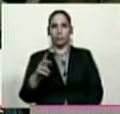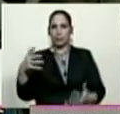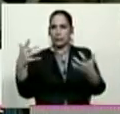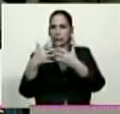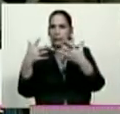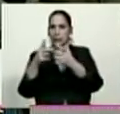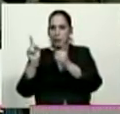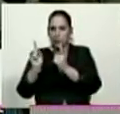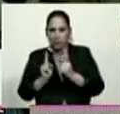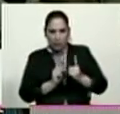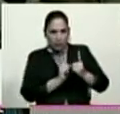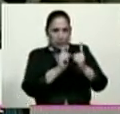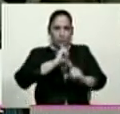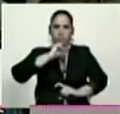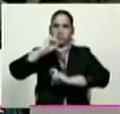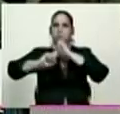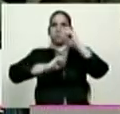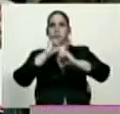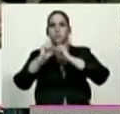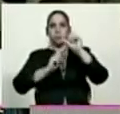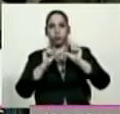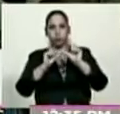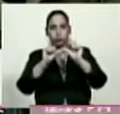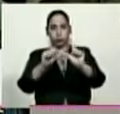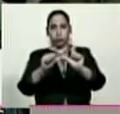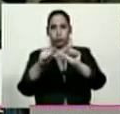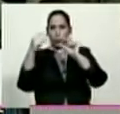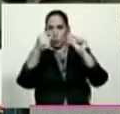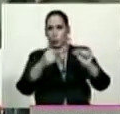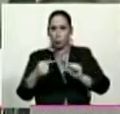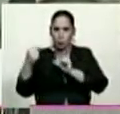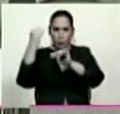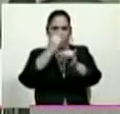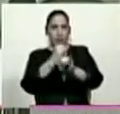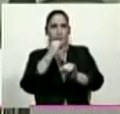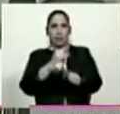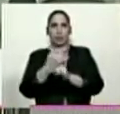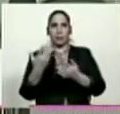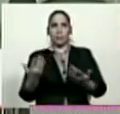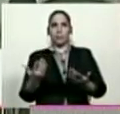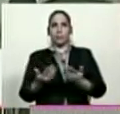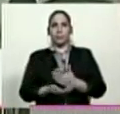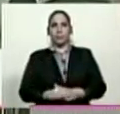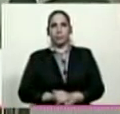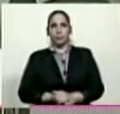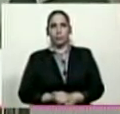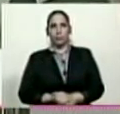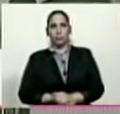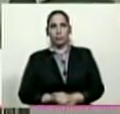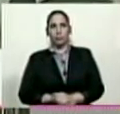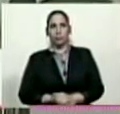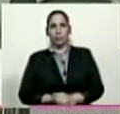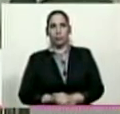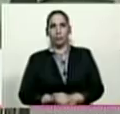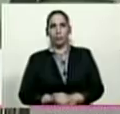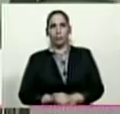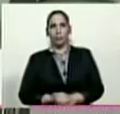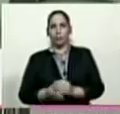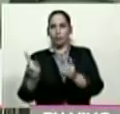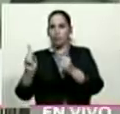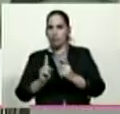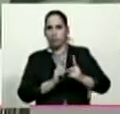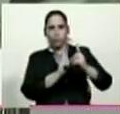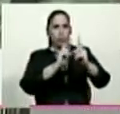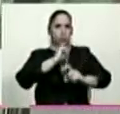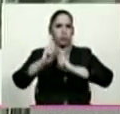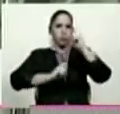acoso permanente a través de las redes, con una guerra de acoso permanente a través